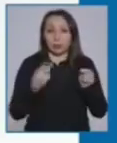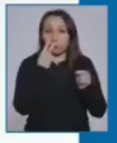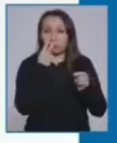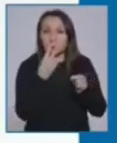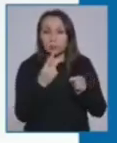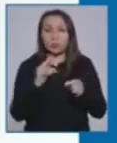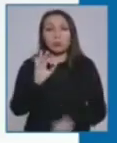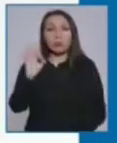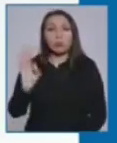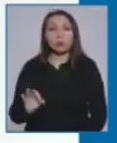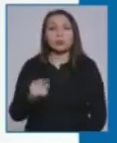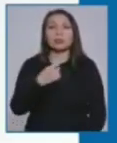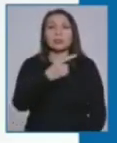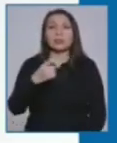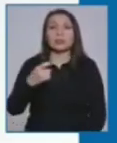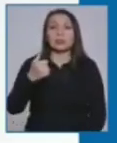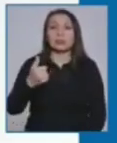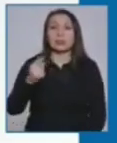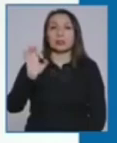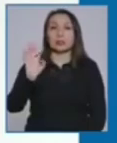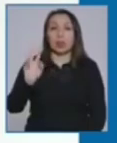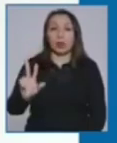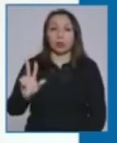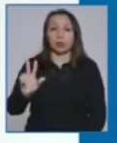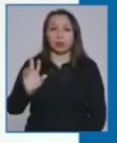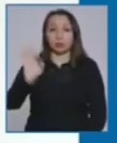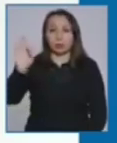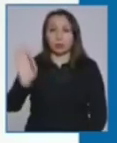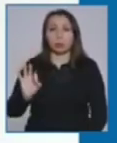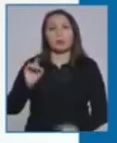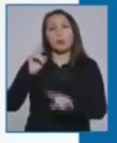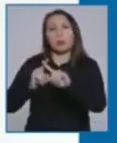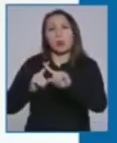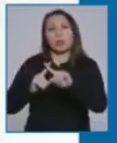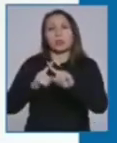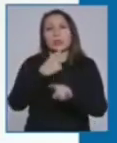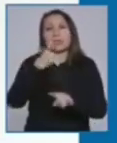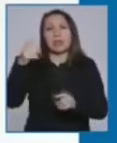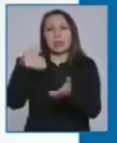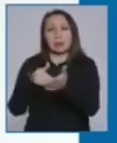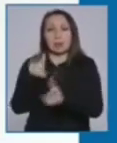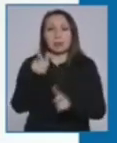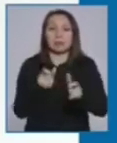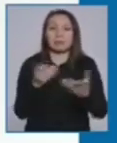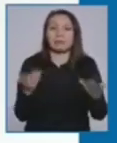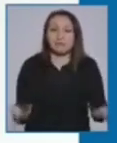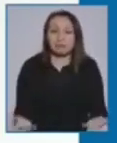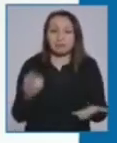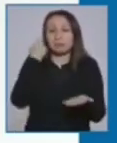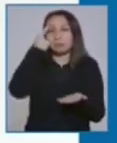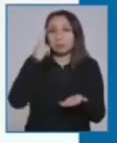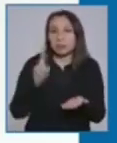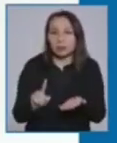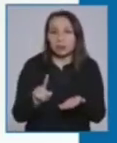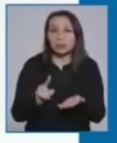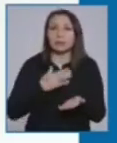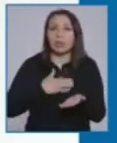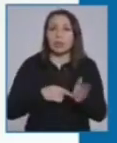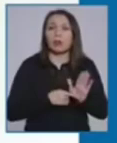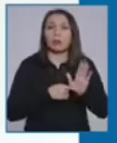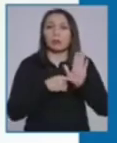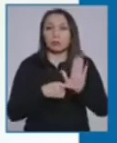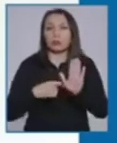esa tasa es de 168 por 100.000 habitantes. Sin embargo, quiero